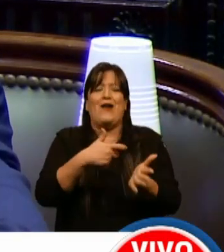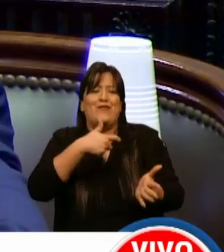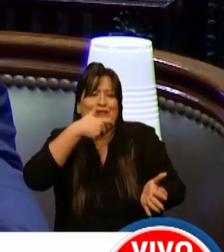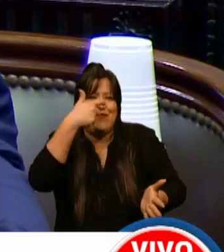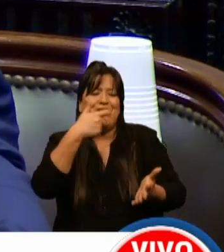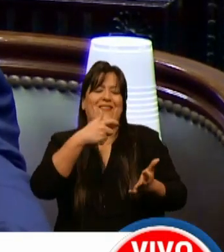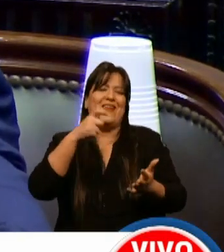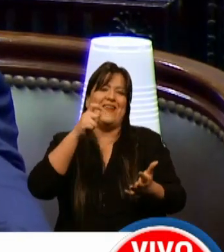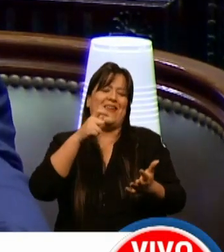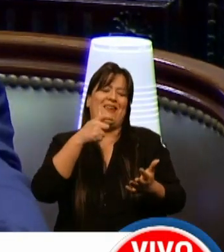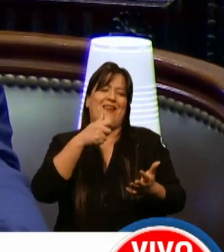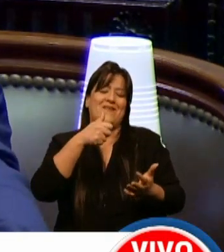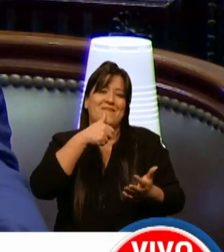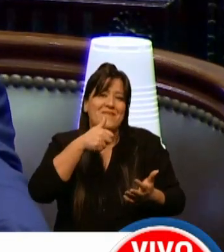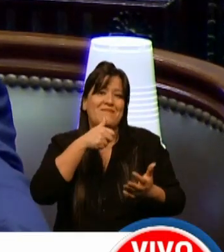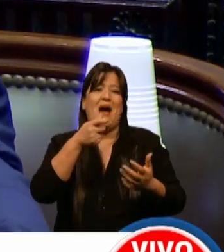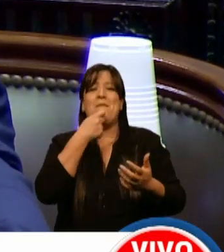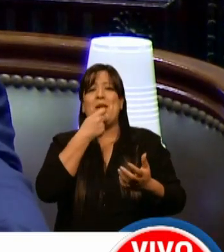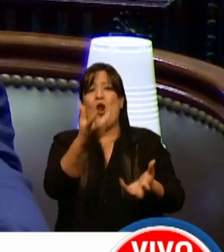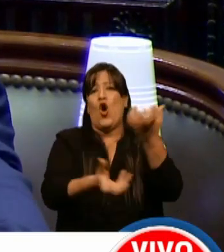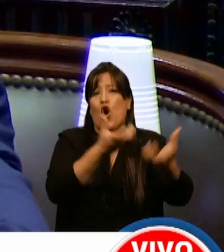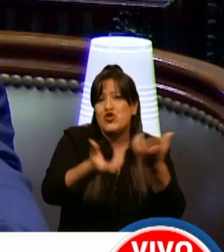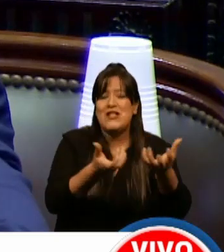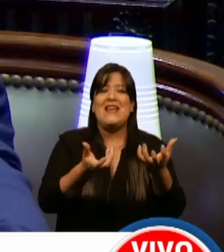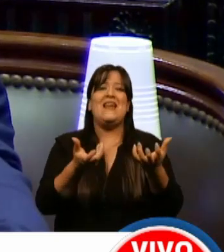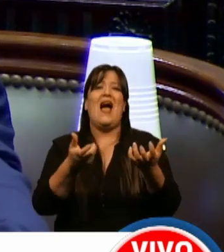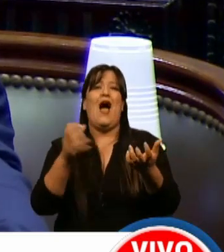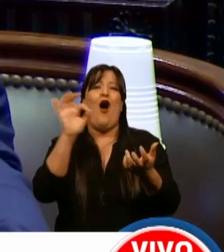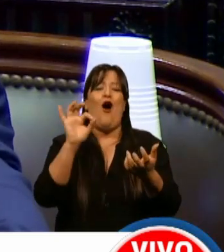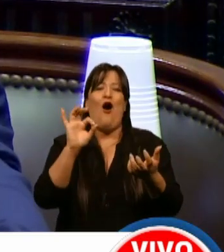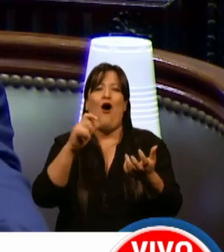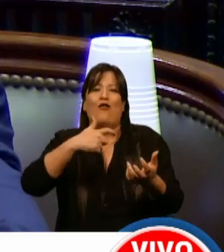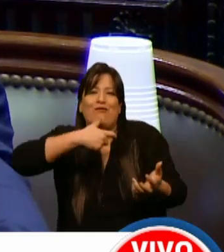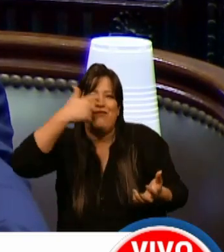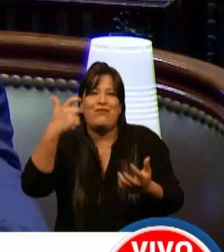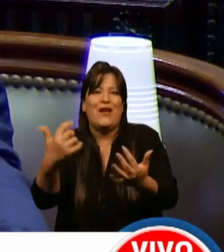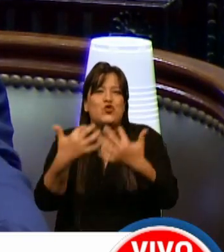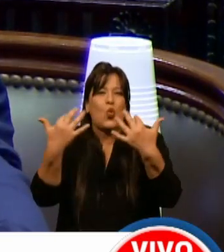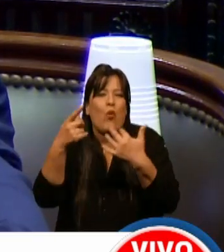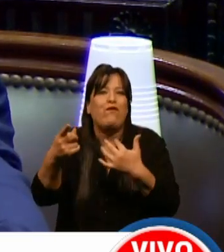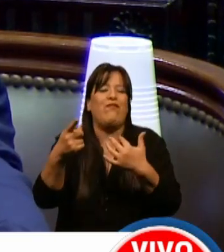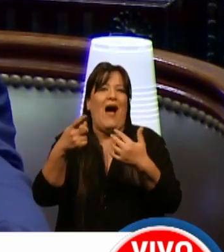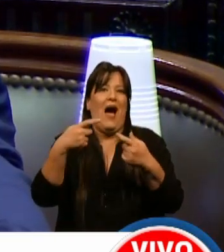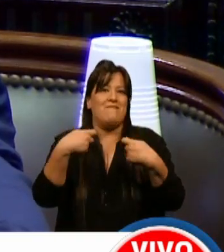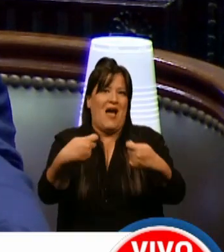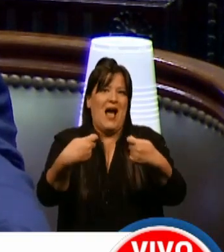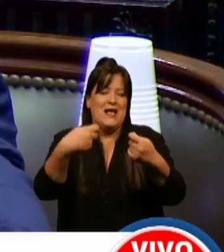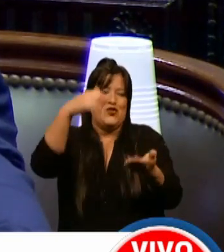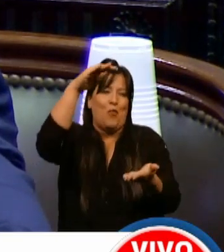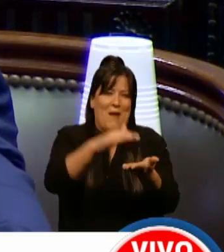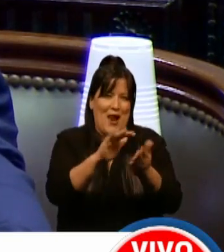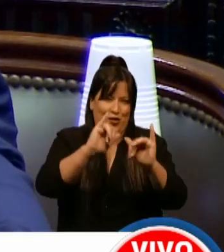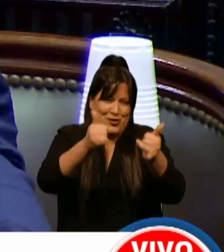utilizar su cocina, para utilizar su calefactor. Pero yo tengo que